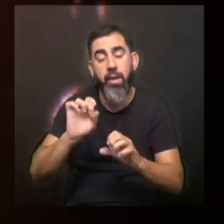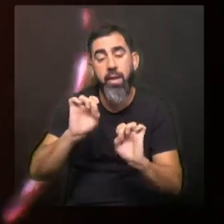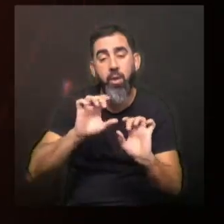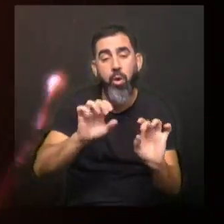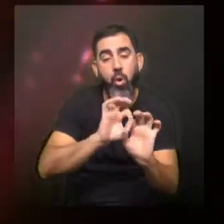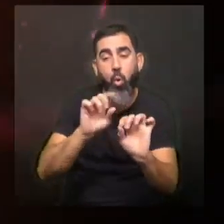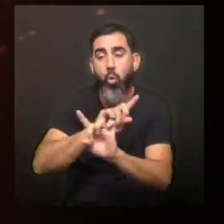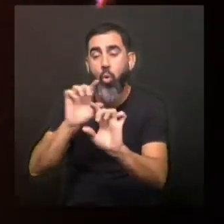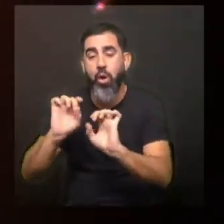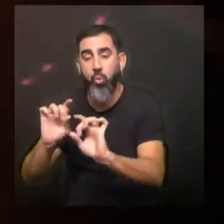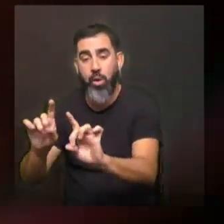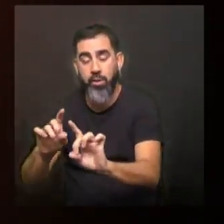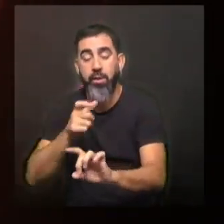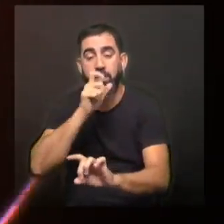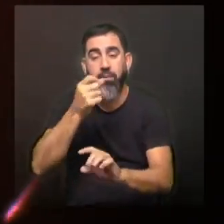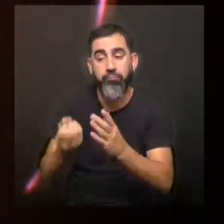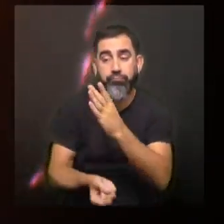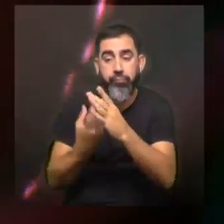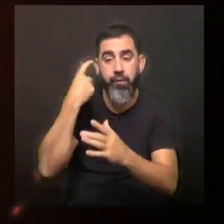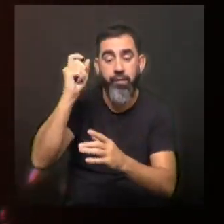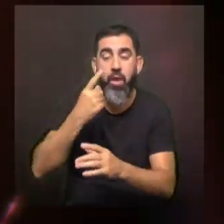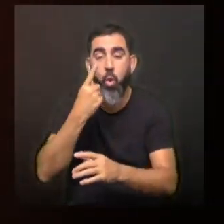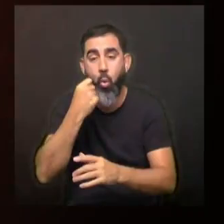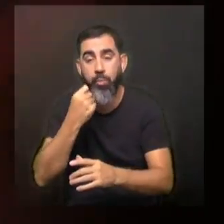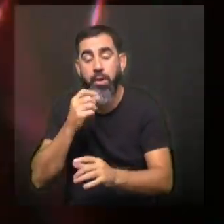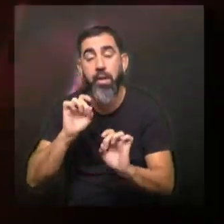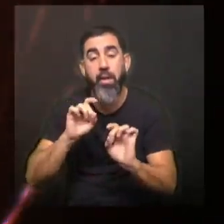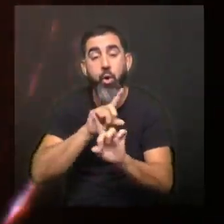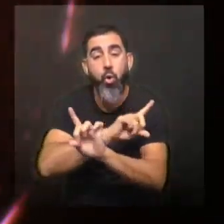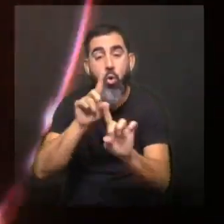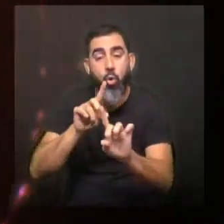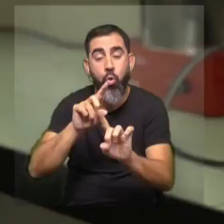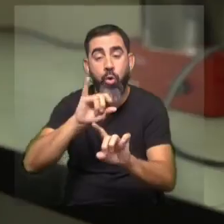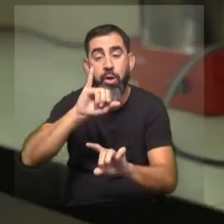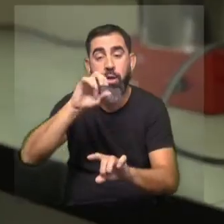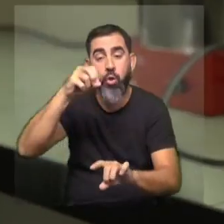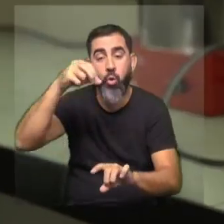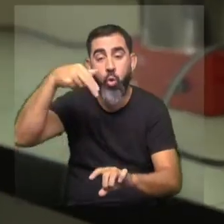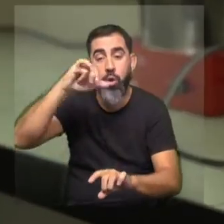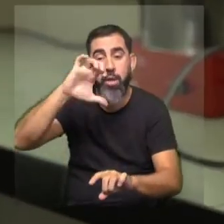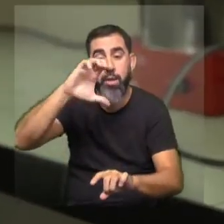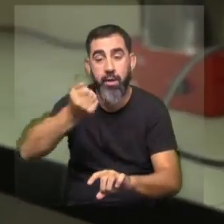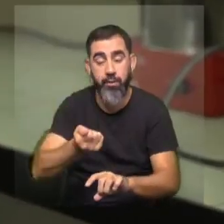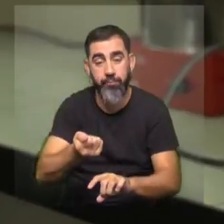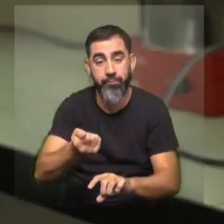naturales o artificiales, esto significa creadas por el hombre. Si hablamos de las radiaciones no ionizantes, bueno,